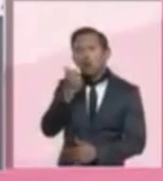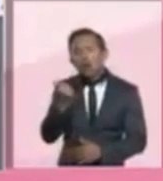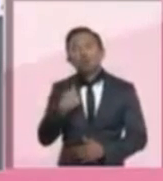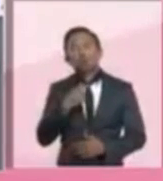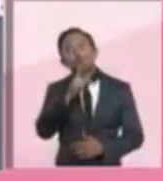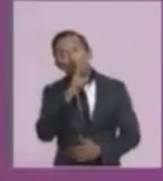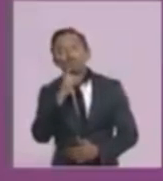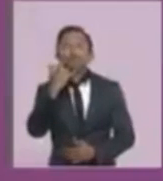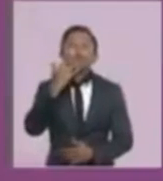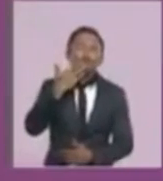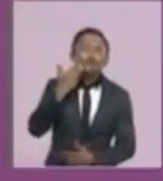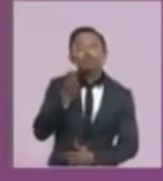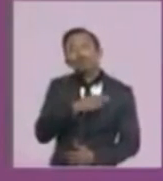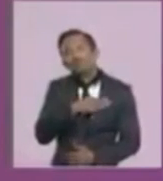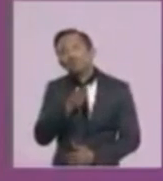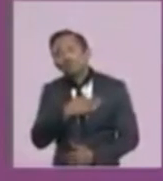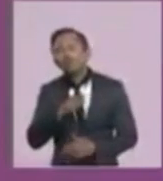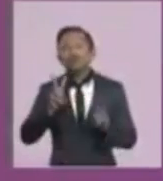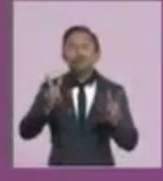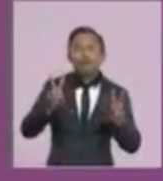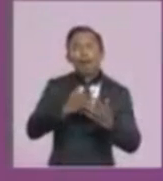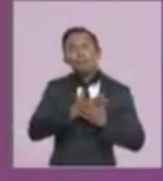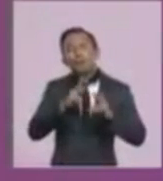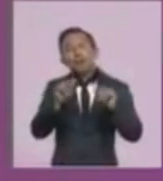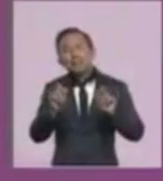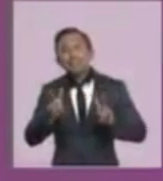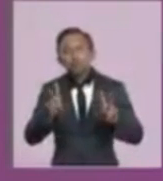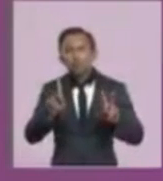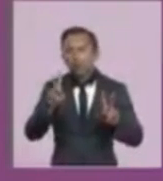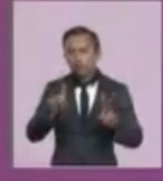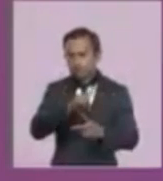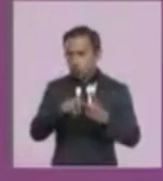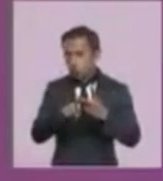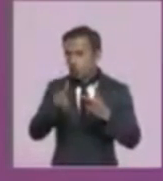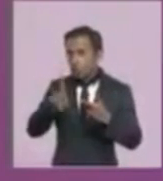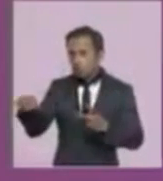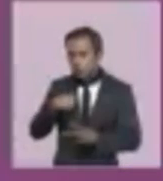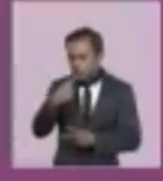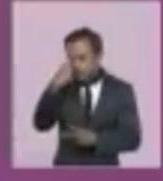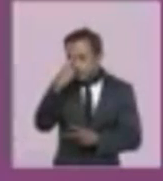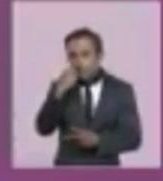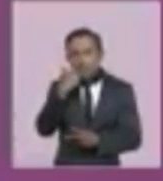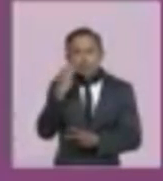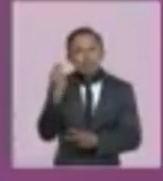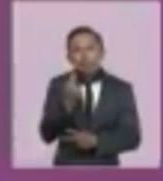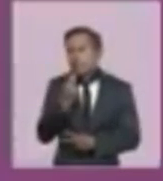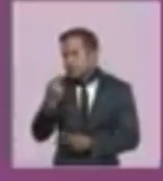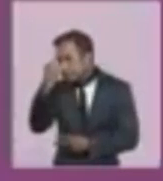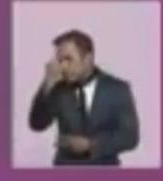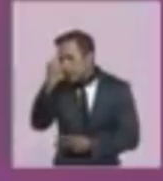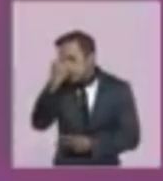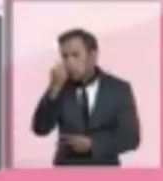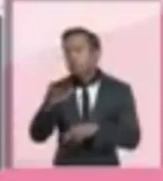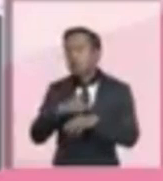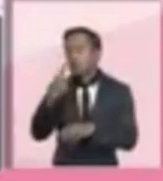respondes absolutamente nada. Segundo, si estás obsesionado, mira, después de la matanza de estudiantes de